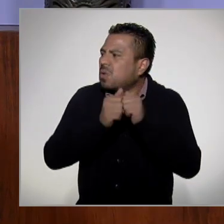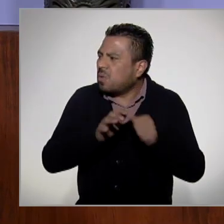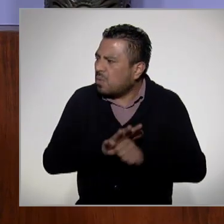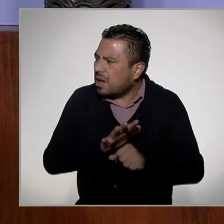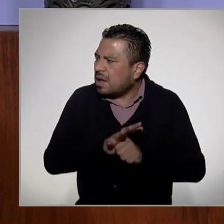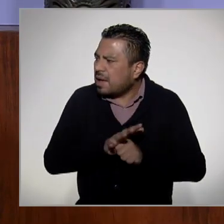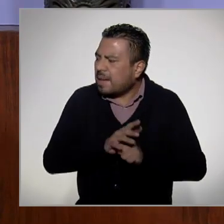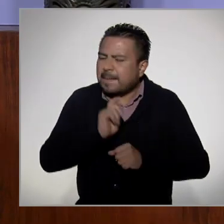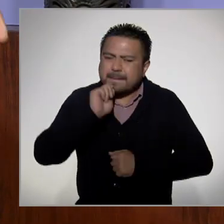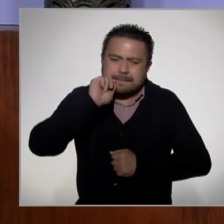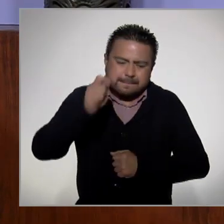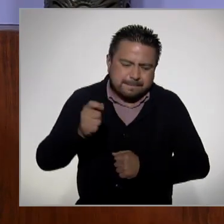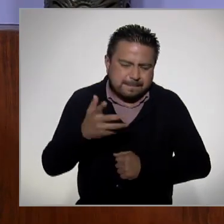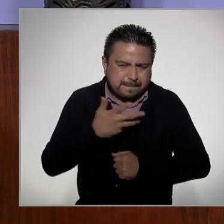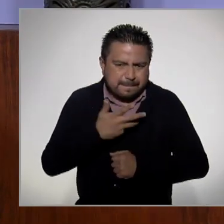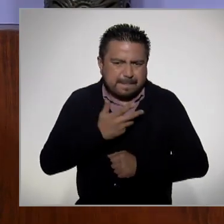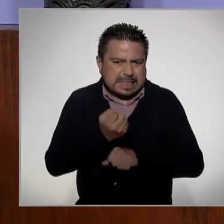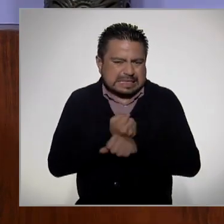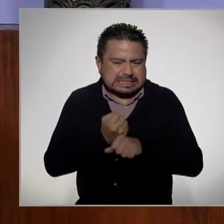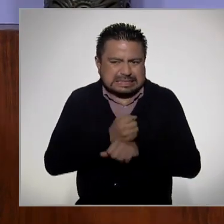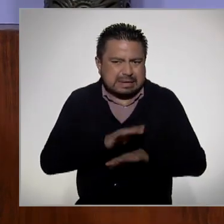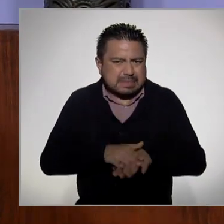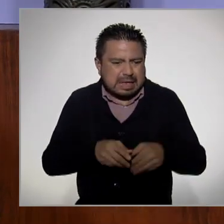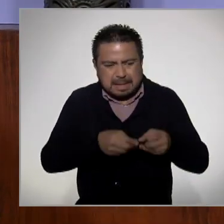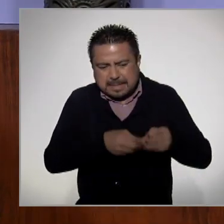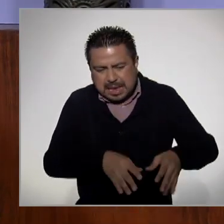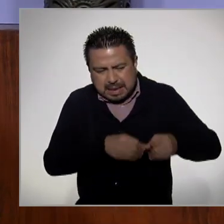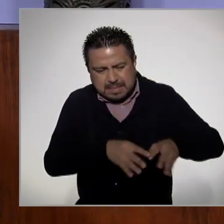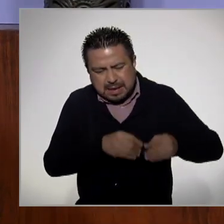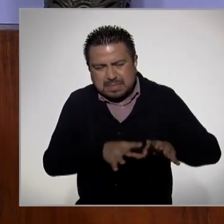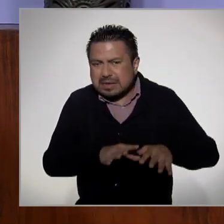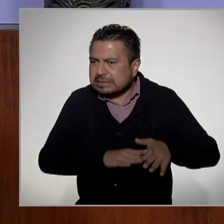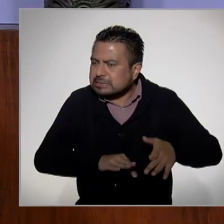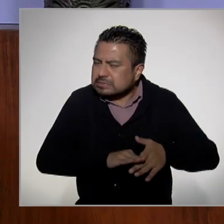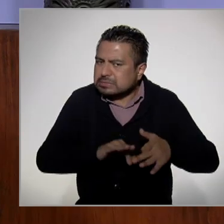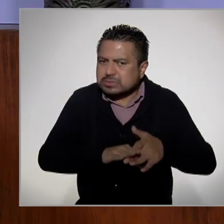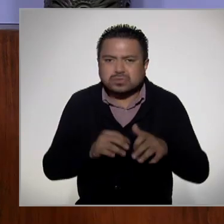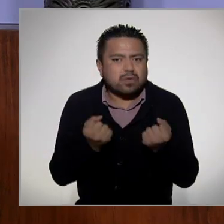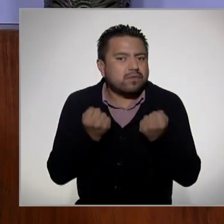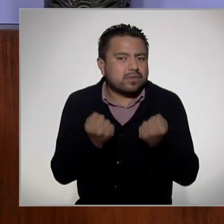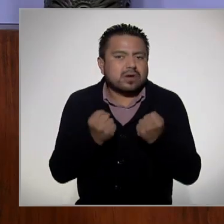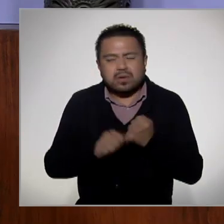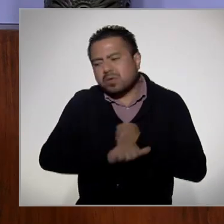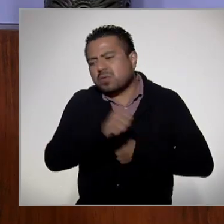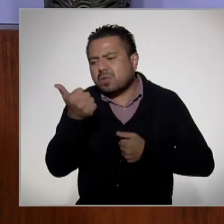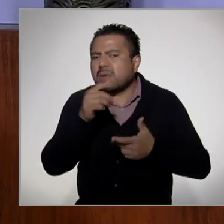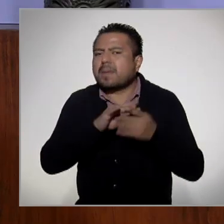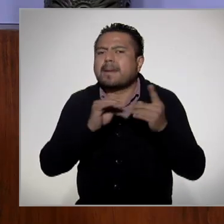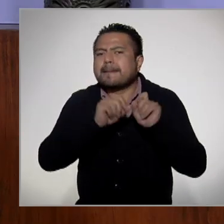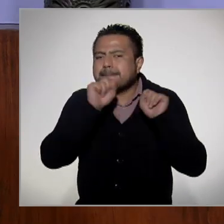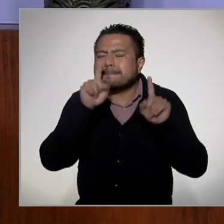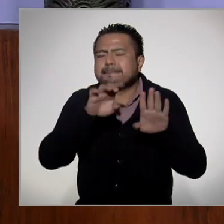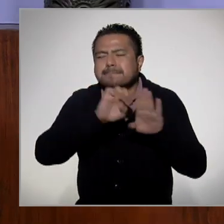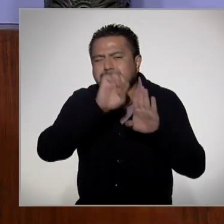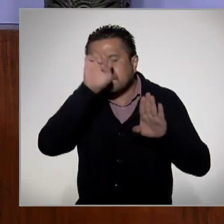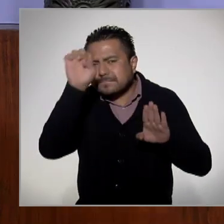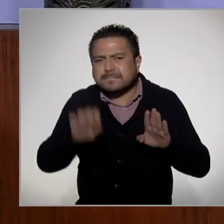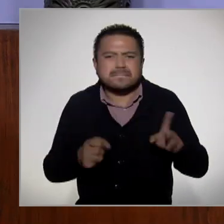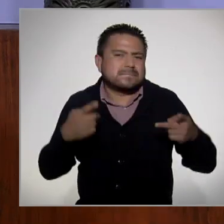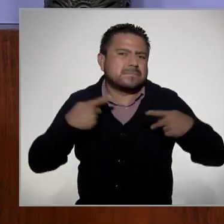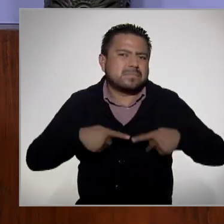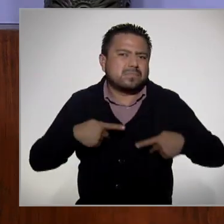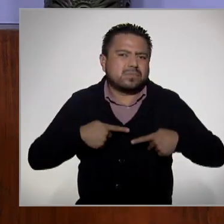un sangrado agudo una anemia aguda y bueno hay algunas otras indicaciones como por ejemplo en pacientes